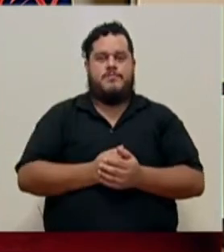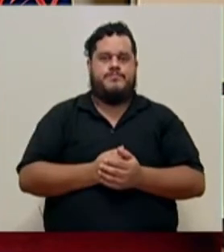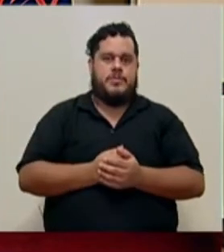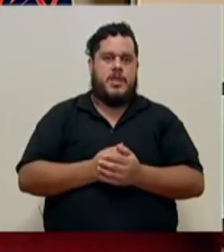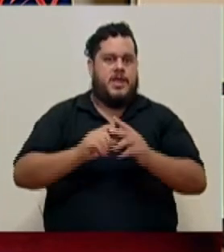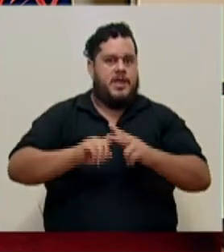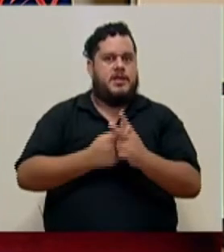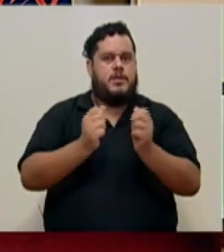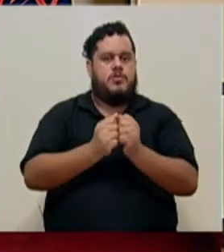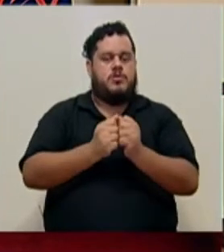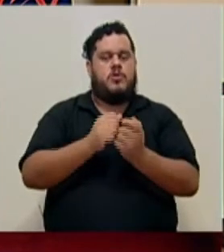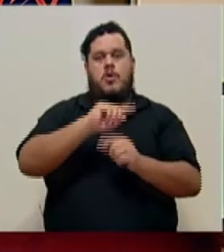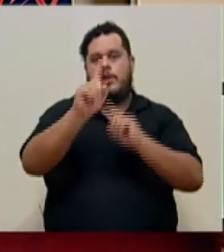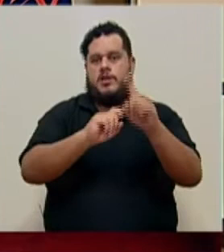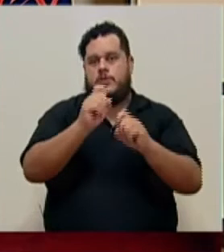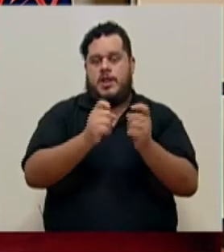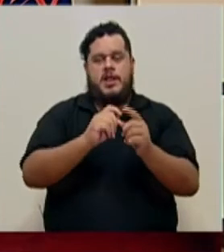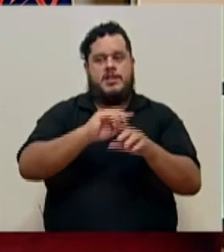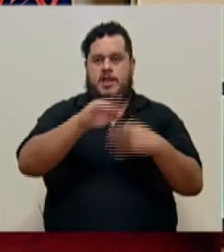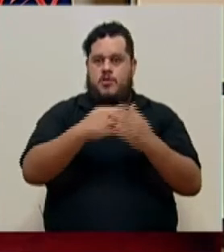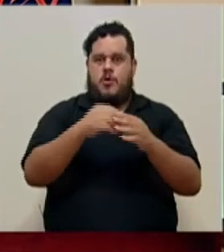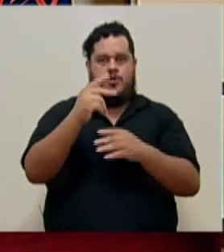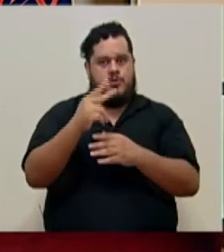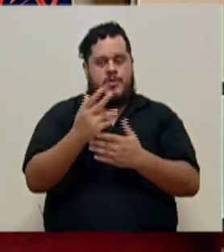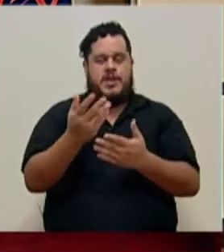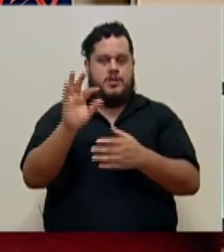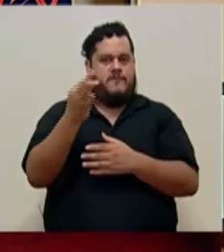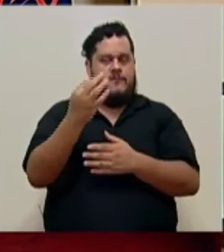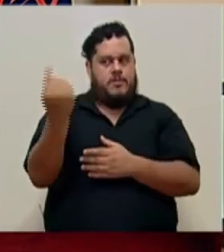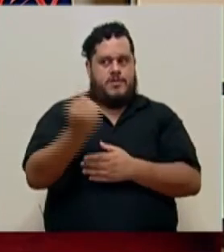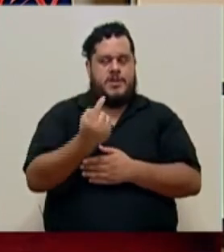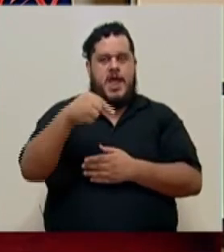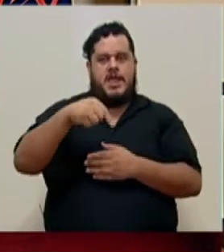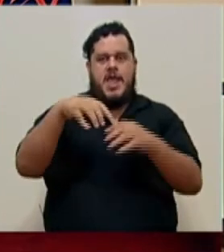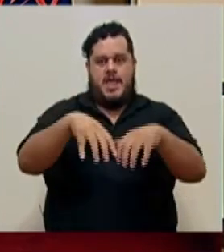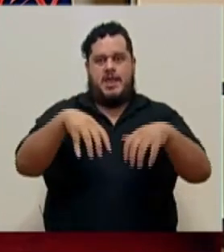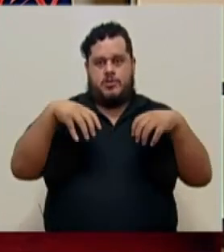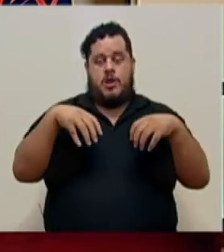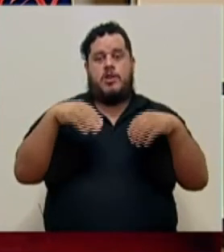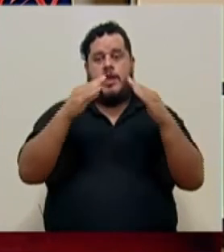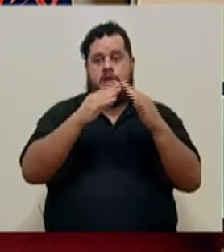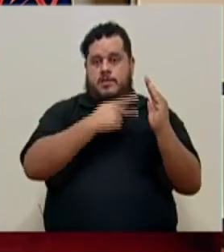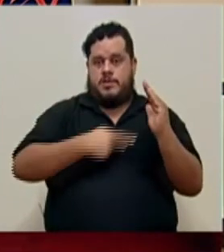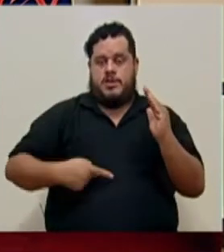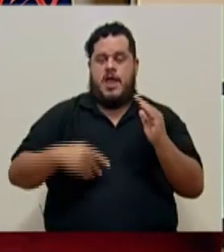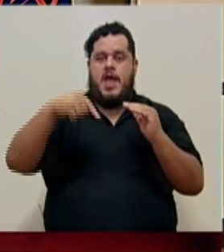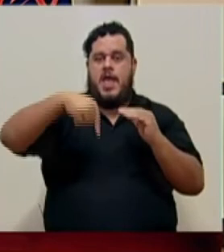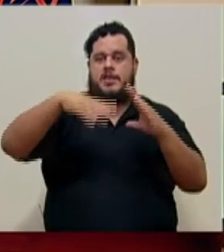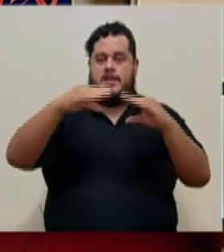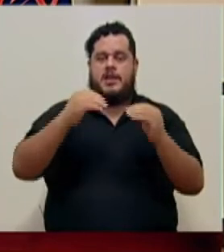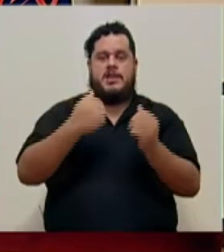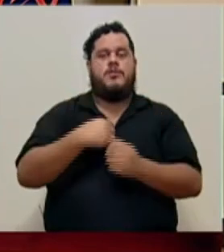presidencia.go.cr/alertas. Iniciamos con el periodo de consultas de los colegas que se encuentran de manera presencial en el auditorio Casa Presidencial. Esta tarde contamos